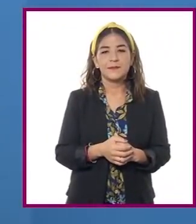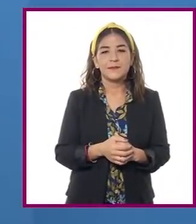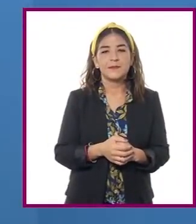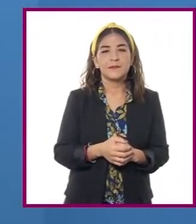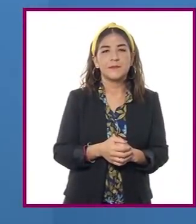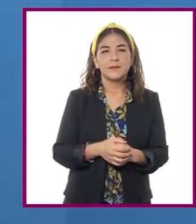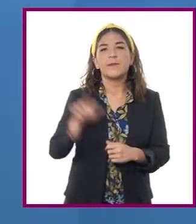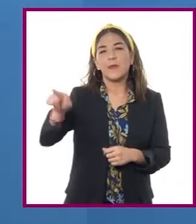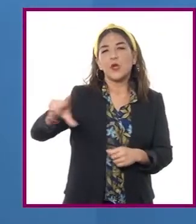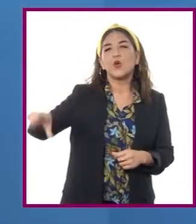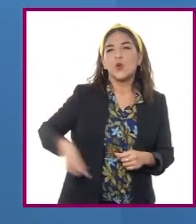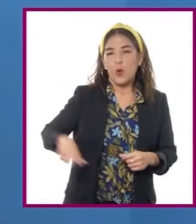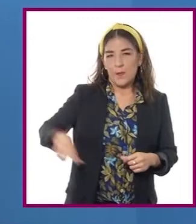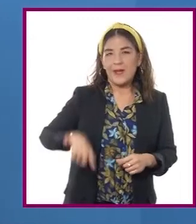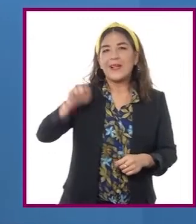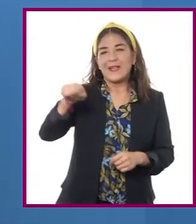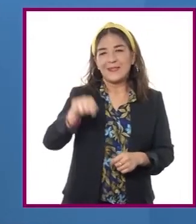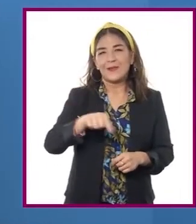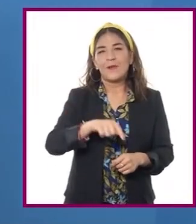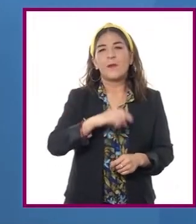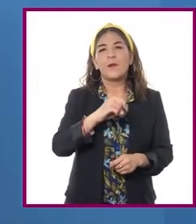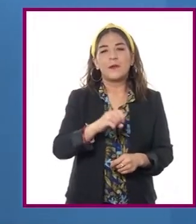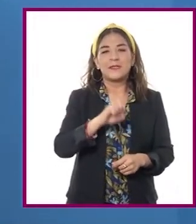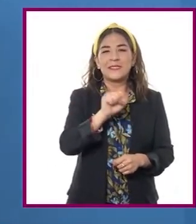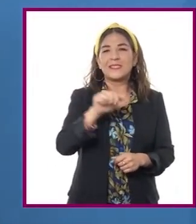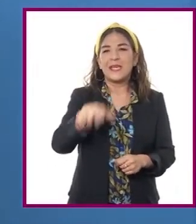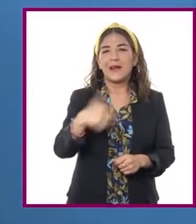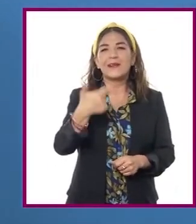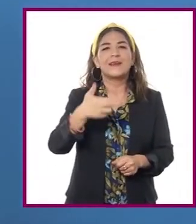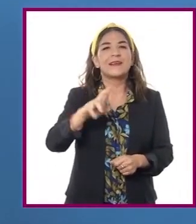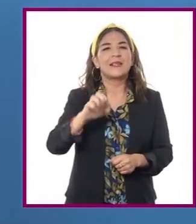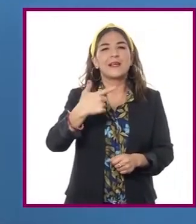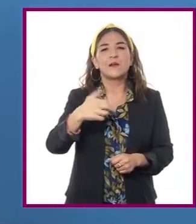Las autoridades de San Gregorio.